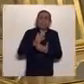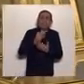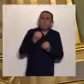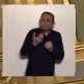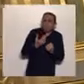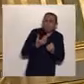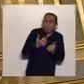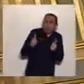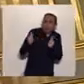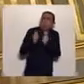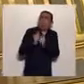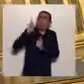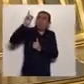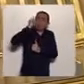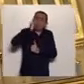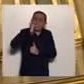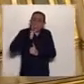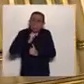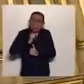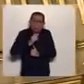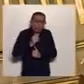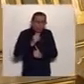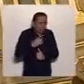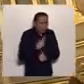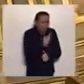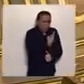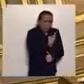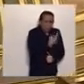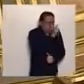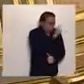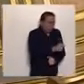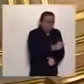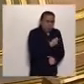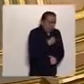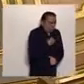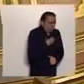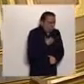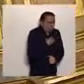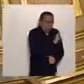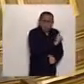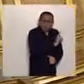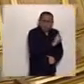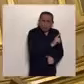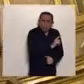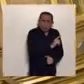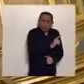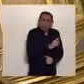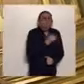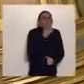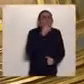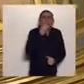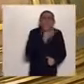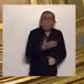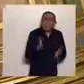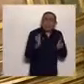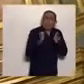mejor refugiarse en el Señor que fiarse de los hombres. Es mejor refugiarse